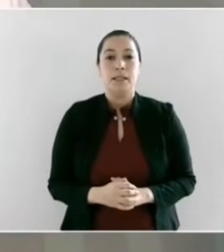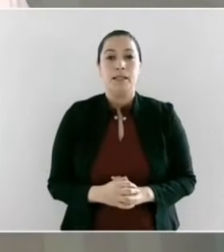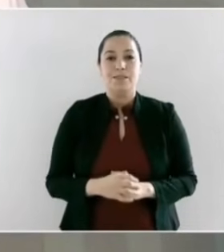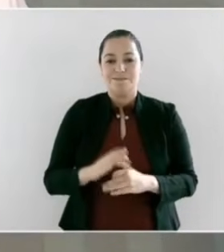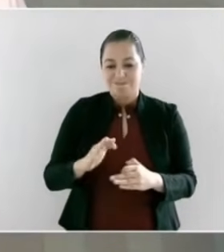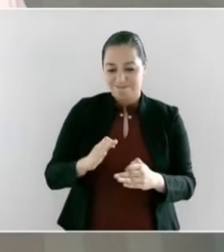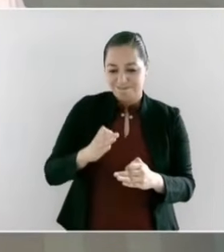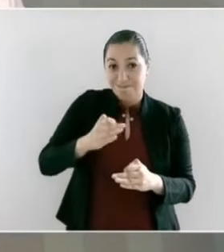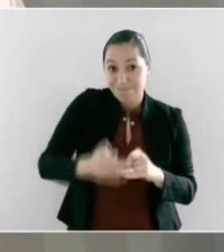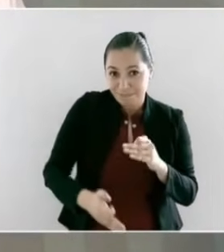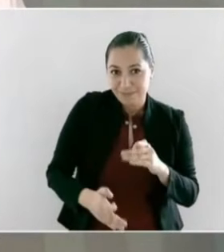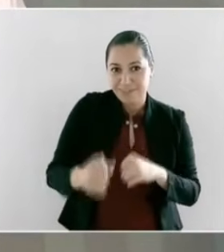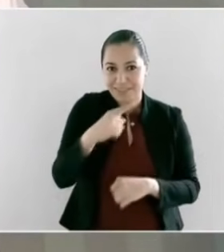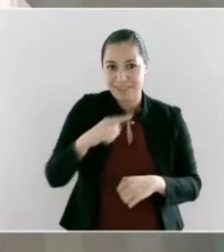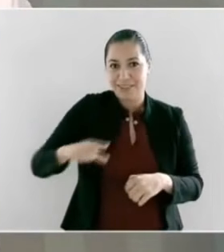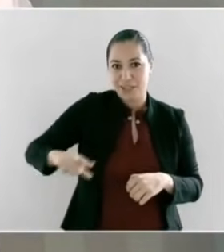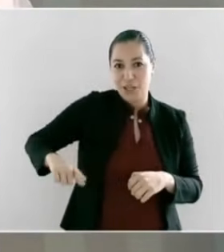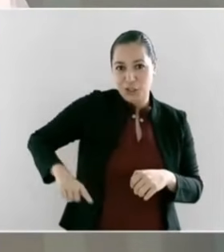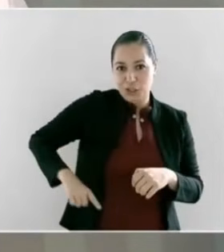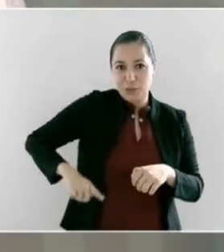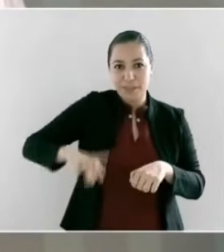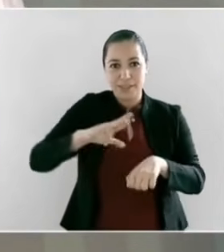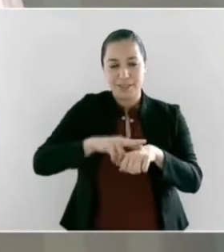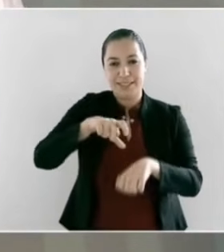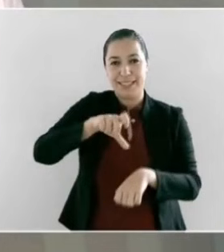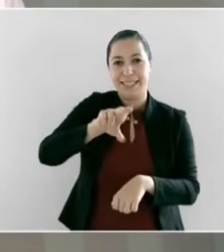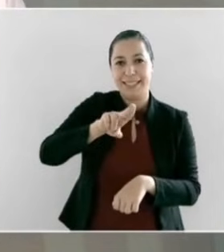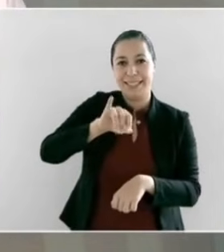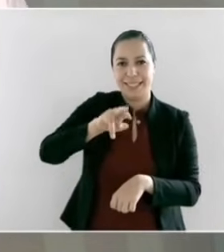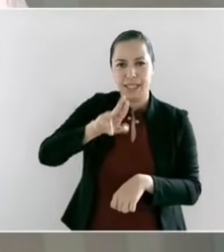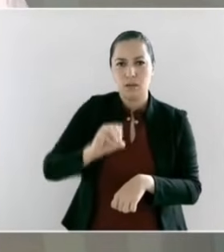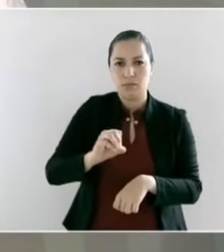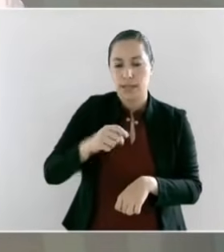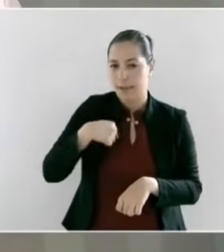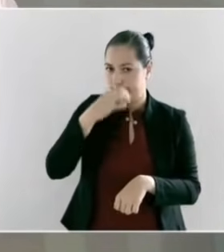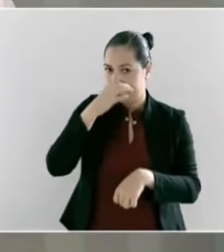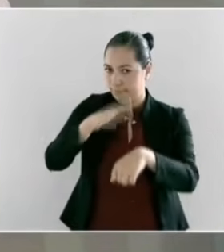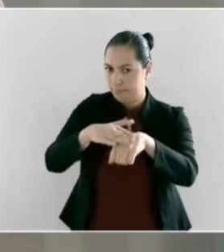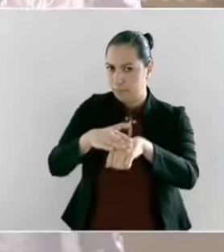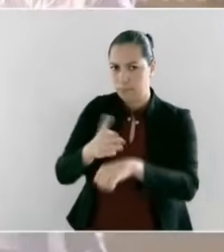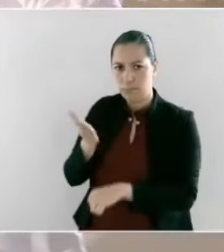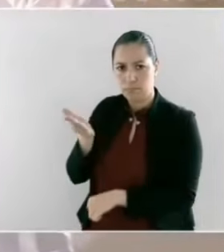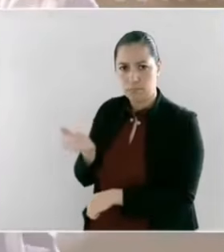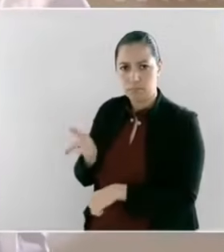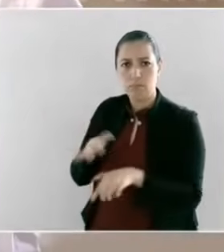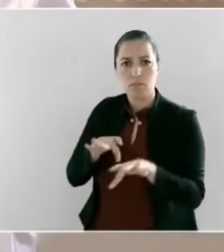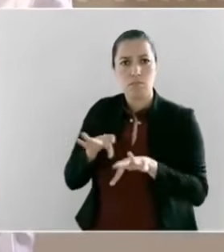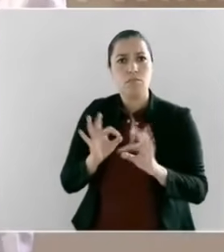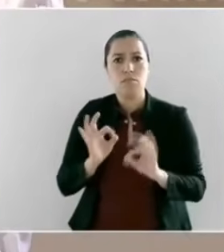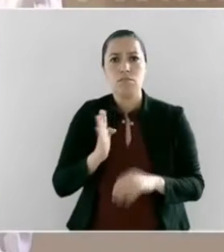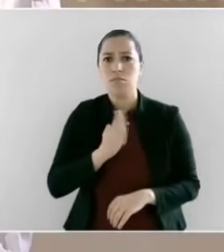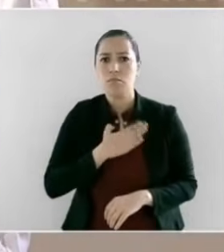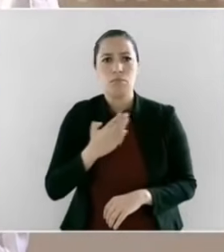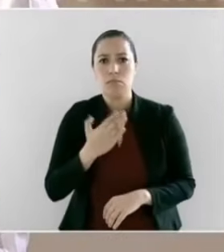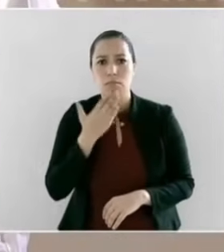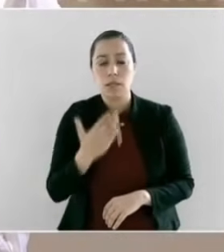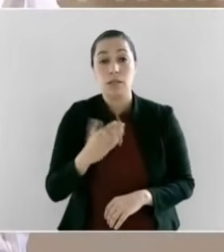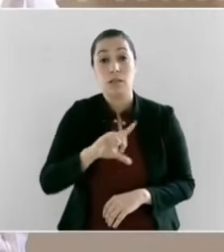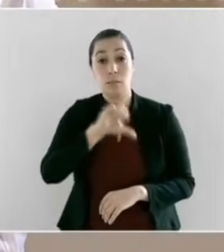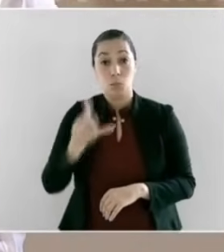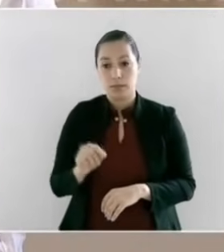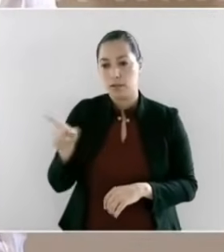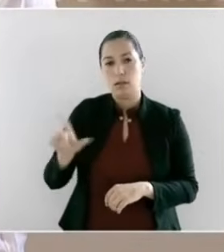termina Quirino Ordaz, que repito, ha hecho un buen trabajo, y va a entrar el maestro Rubén